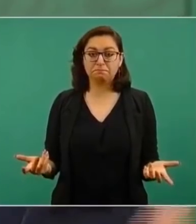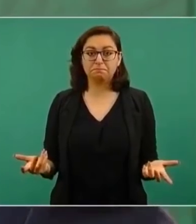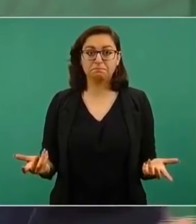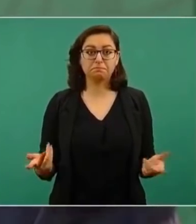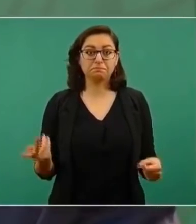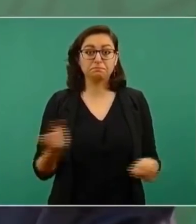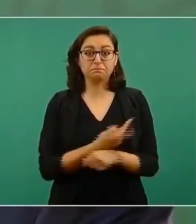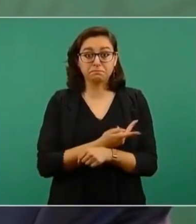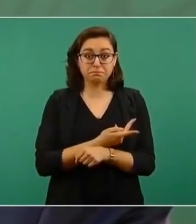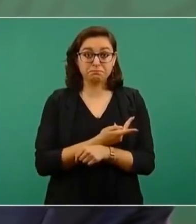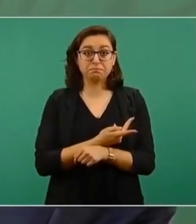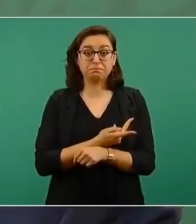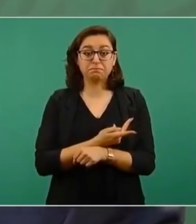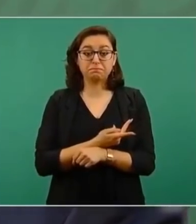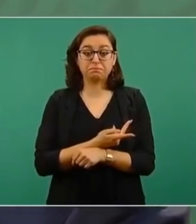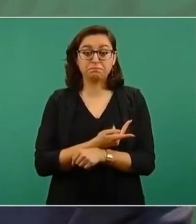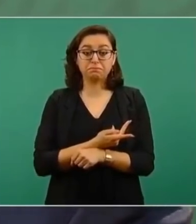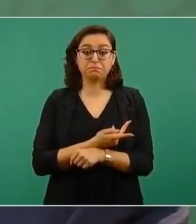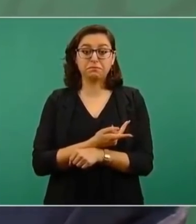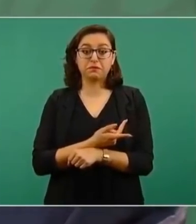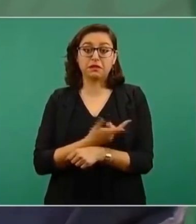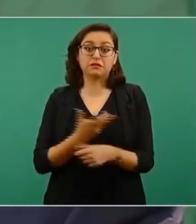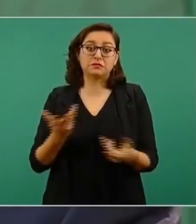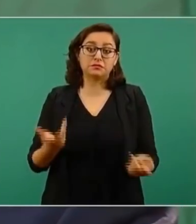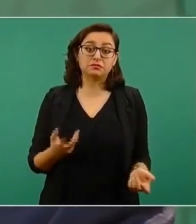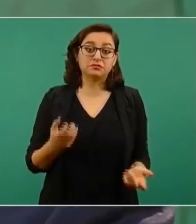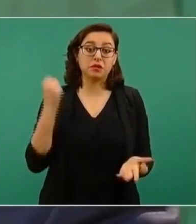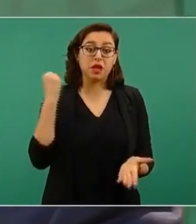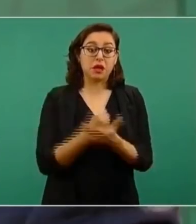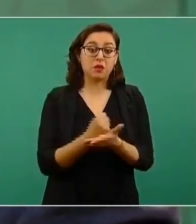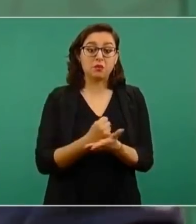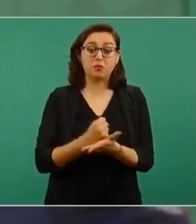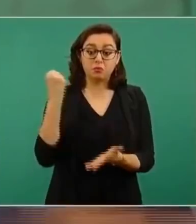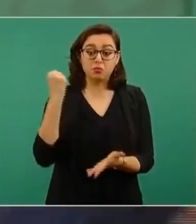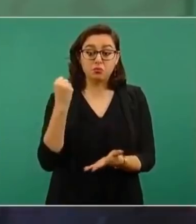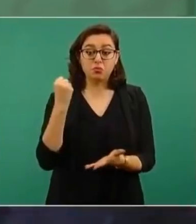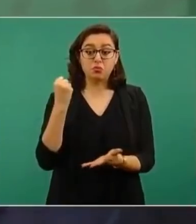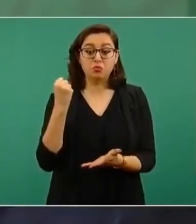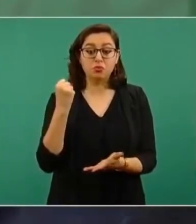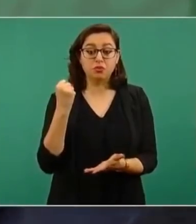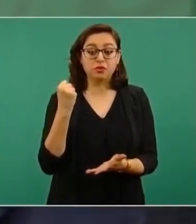se aprobó que se entregaran